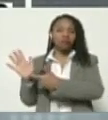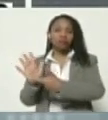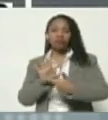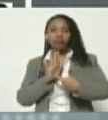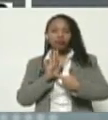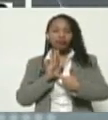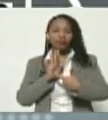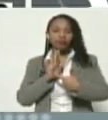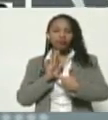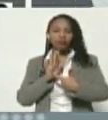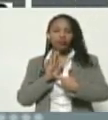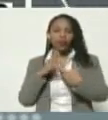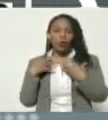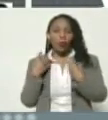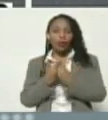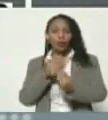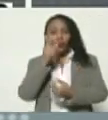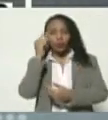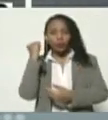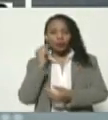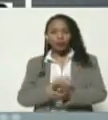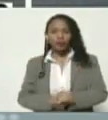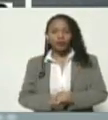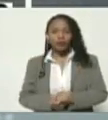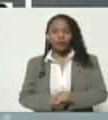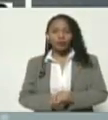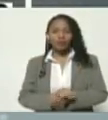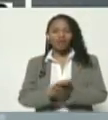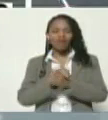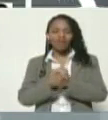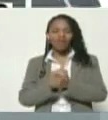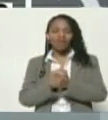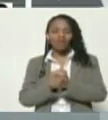Diosdado, compañeros, compañeras, compatriotas.